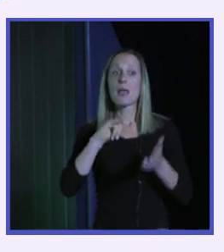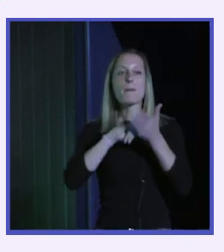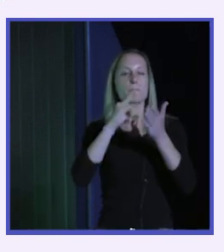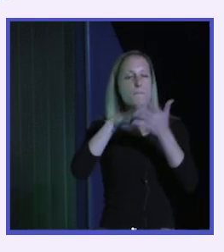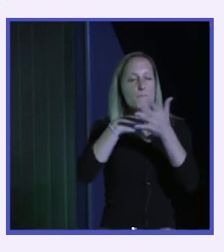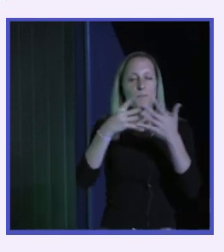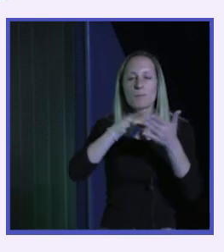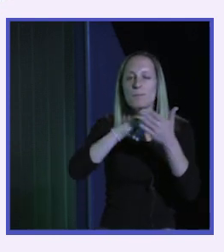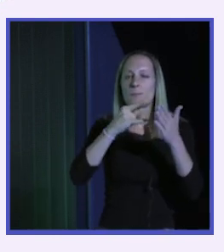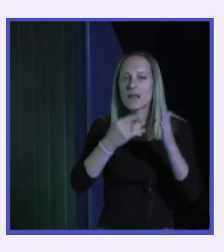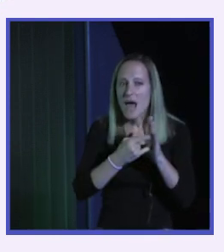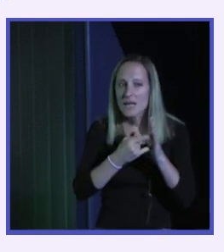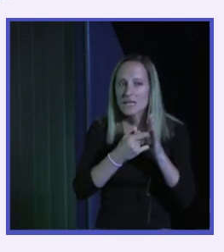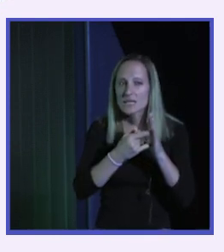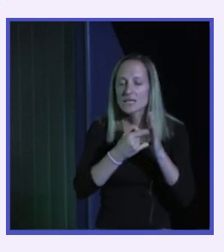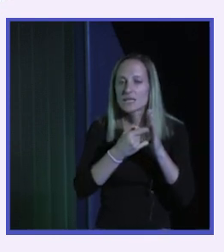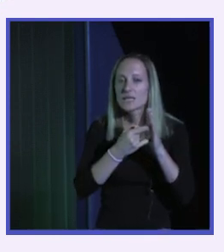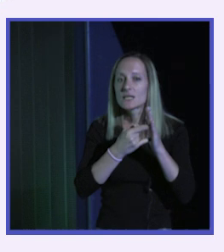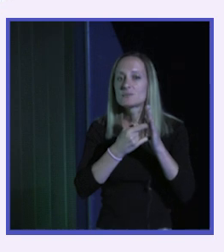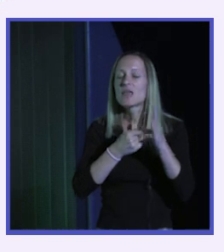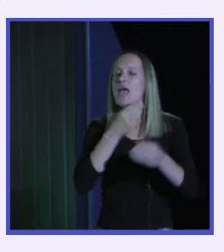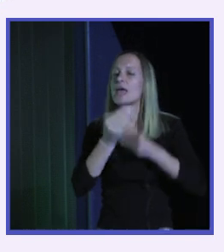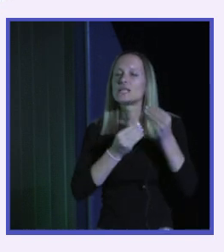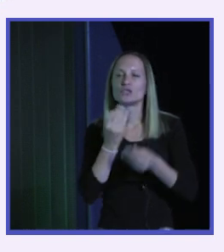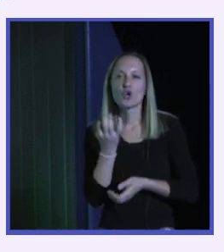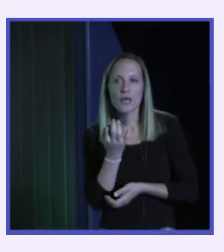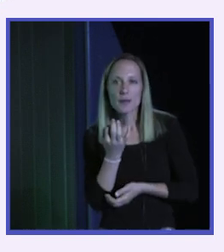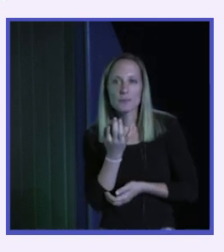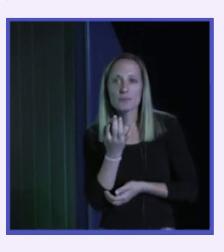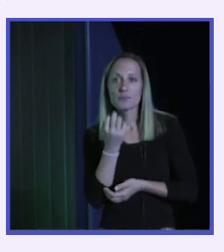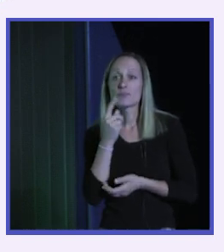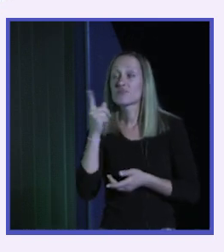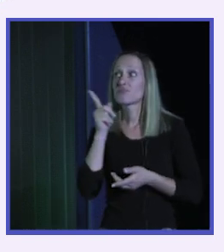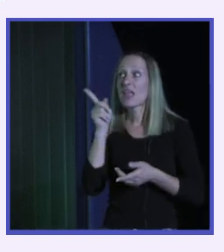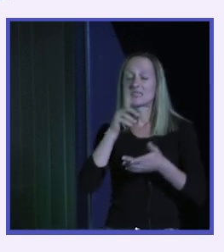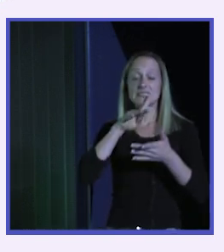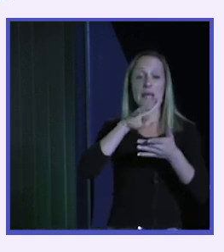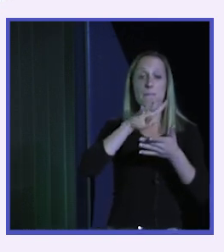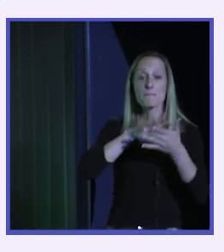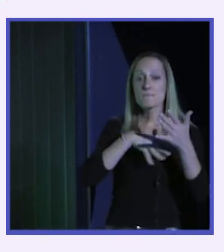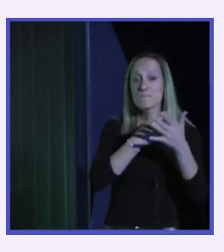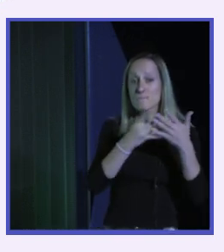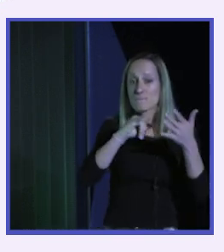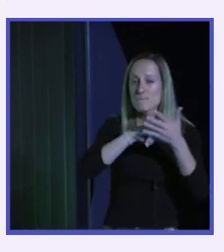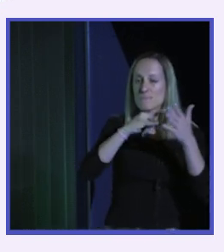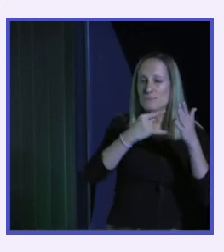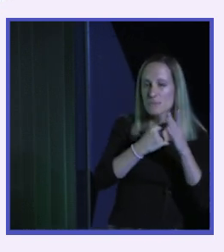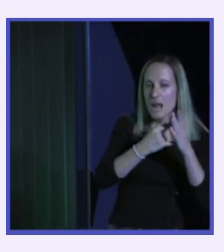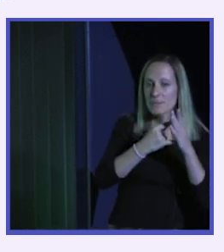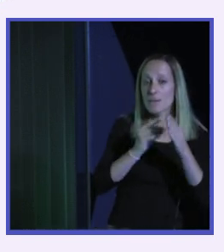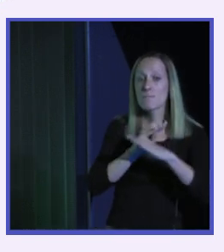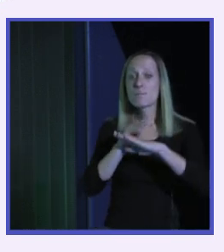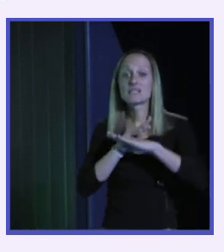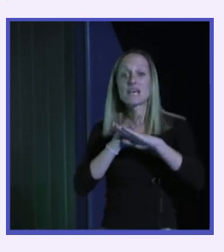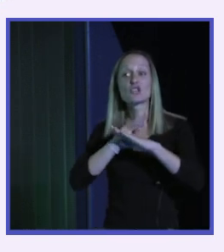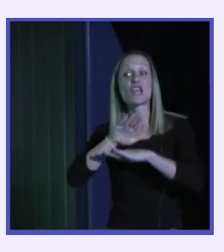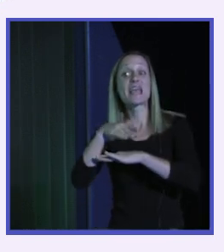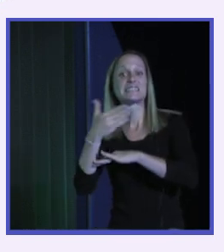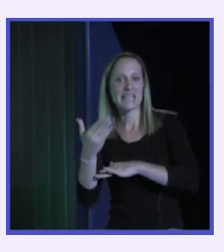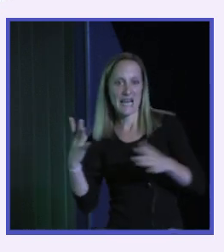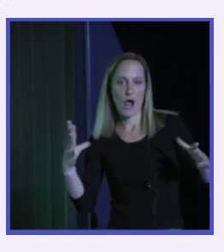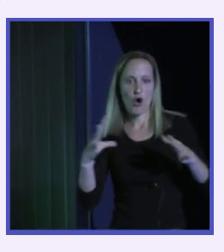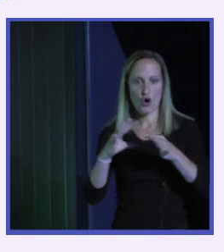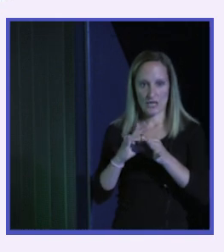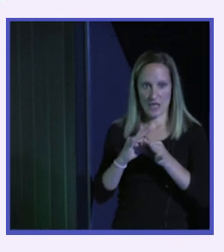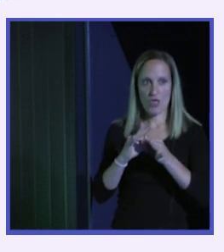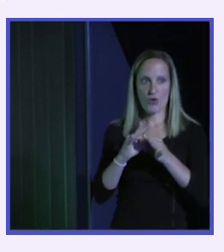lo que hemos hecho? Hemos conectado este plugin, trae información de una base de datos externa, ¿vale? A